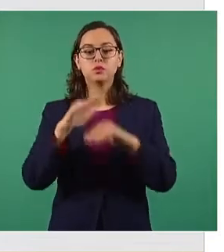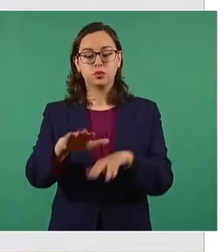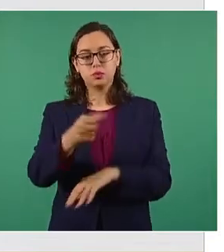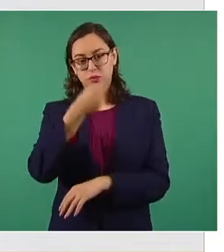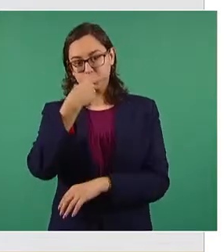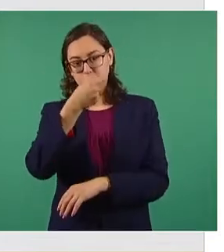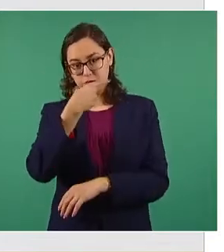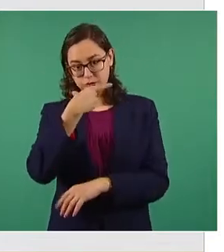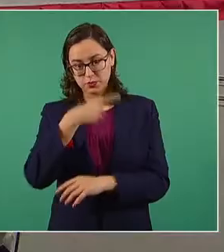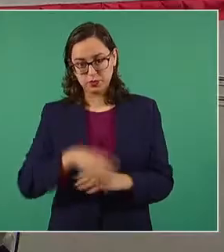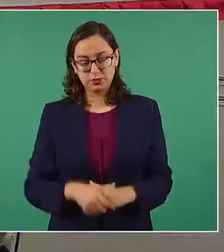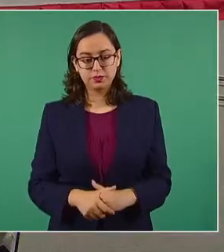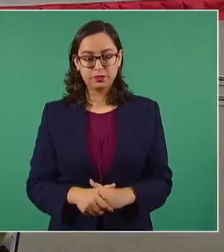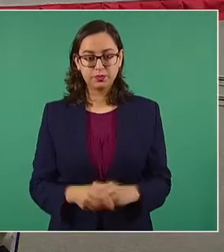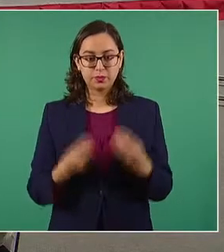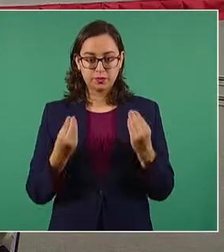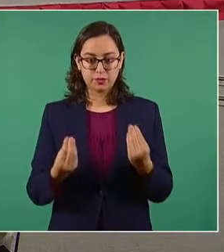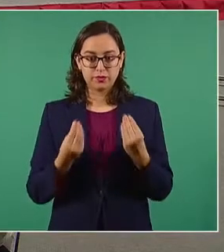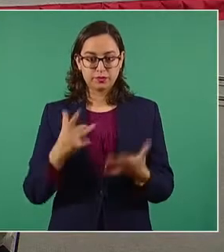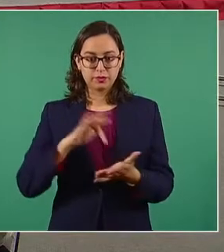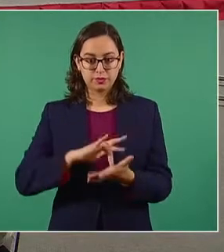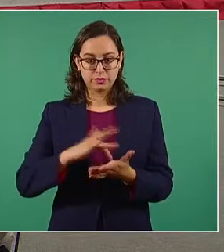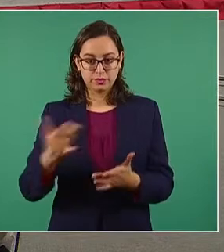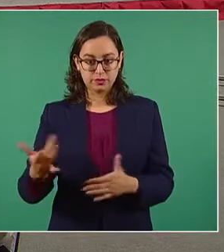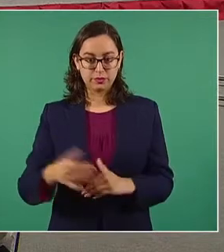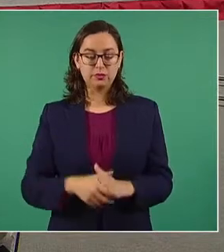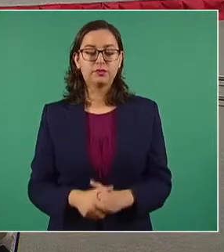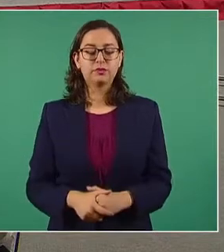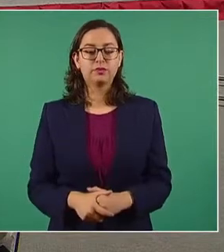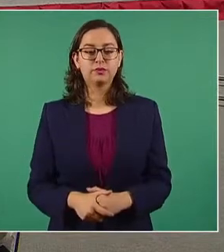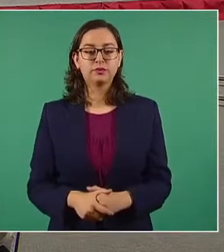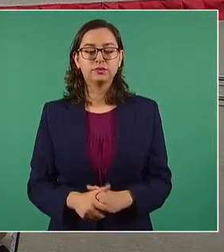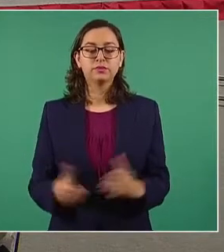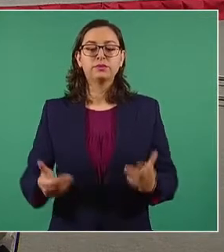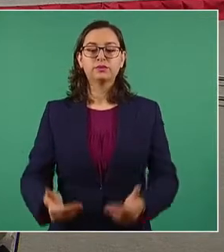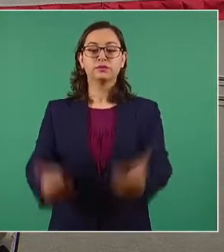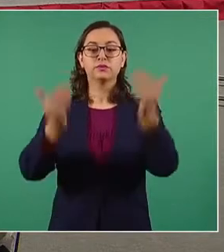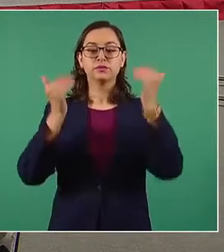llegando. Muchas gracias. En la siguiente presentación,